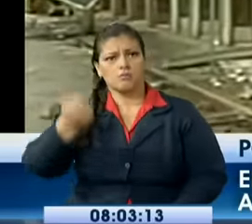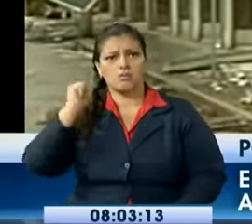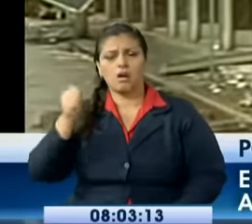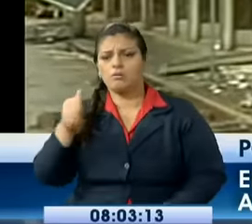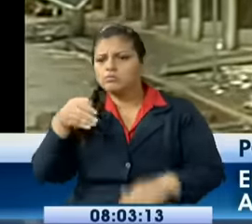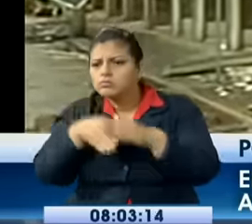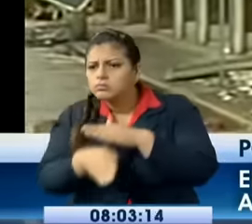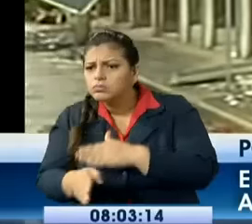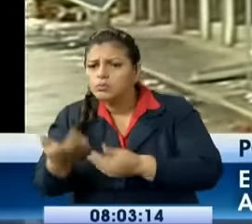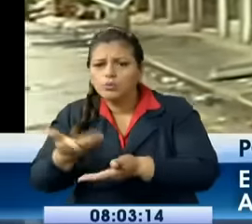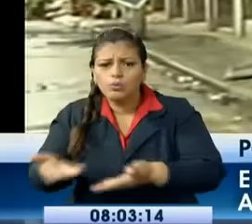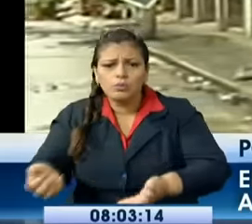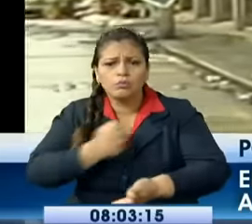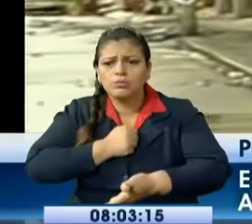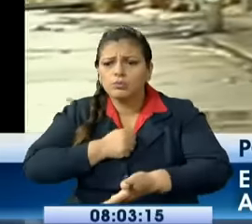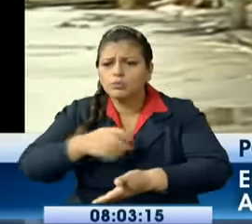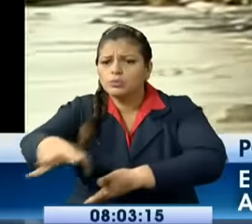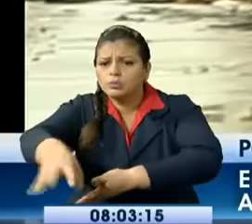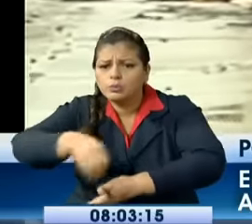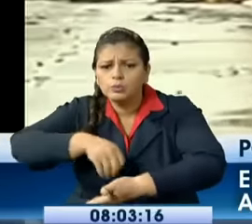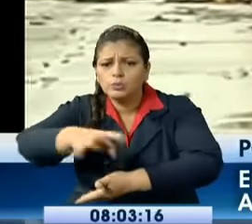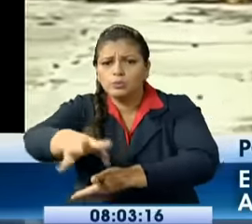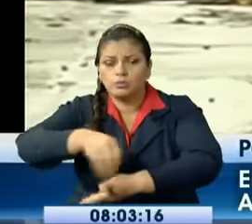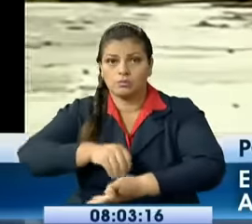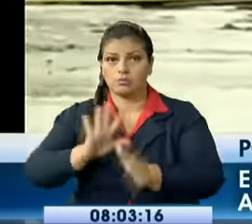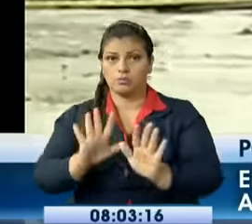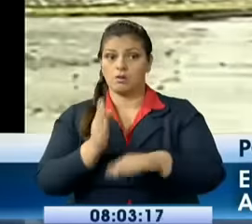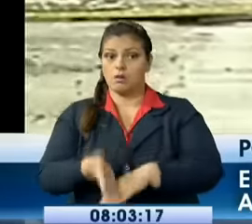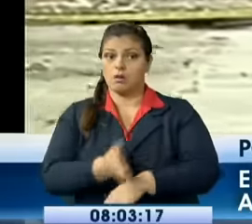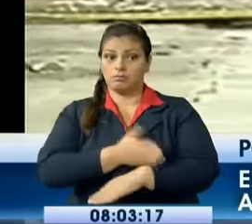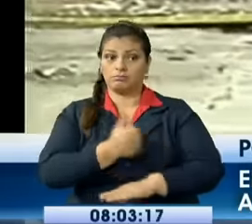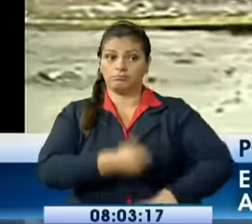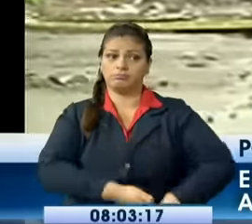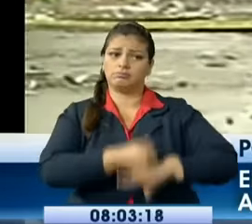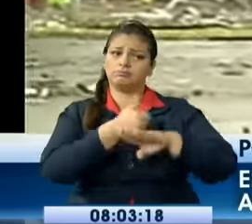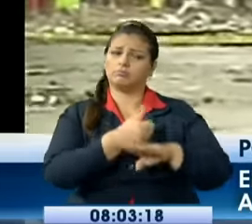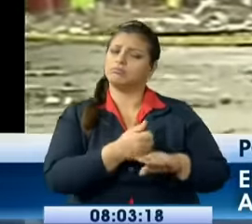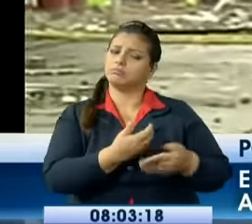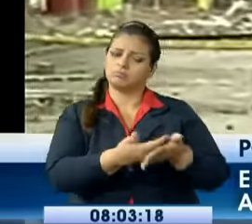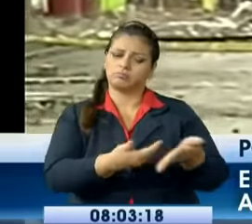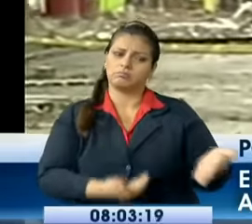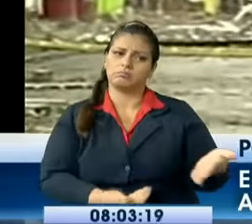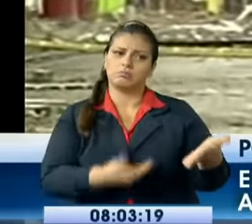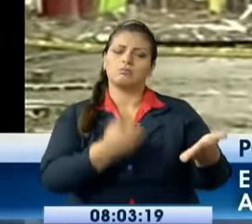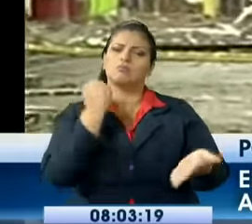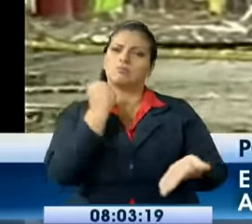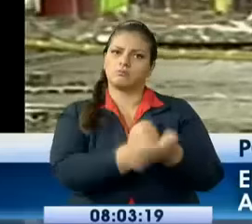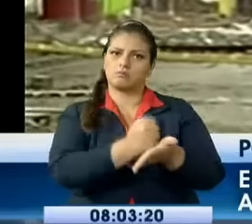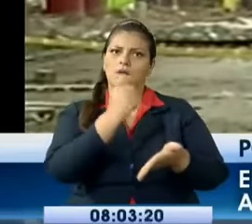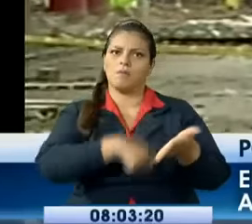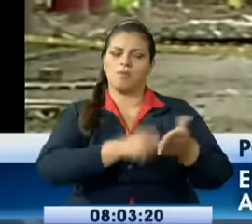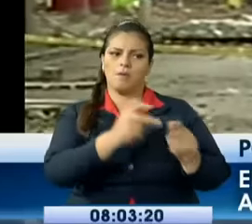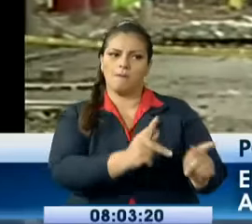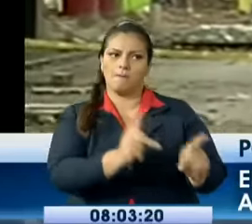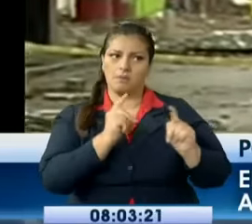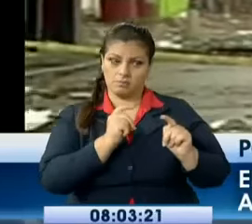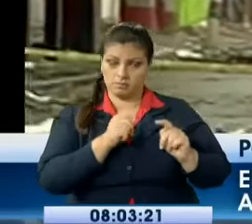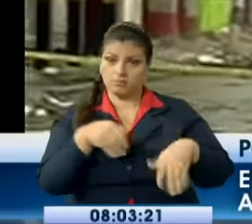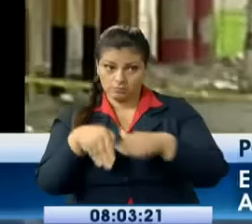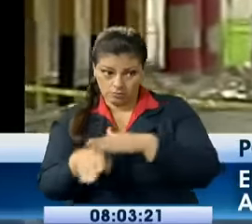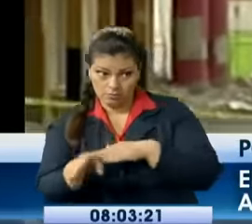uso de sus salvoconductos para poder lograr conocer de cerca la situación en la que se encuentra la mercadería de sus locales comerciales,